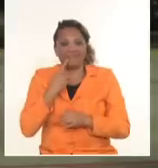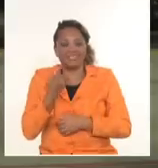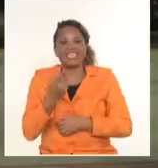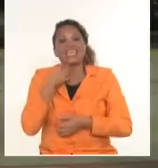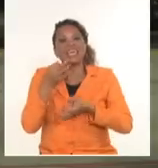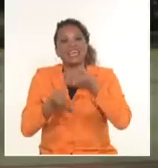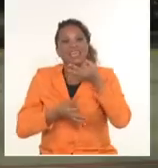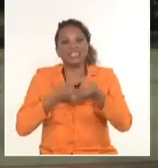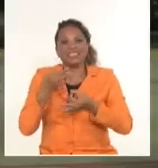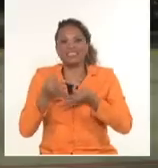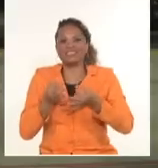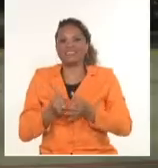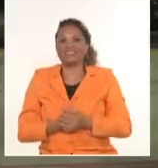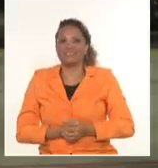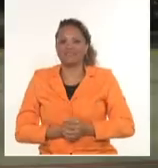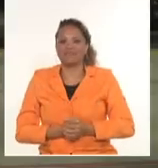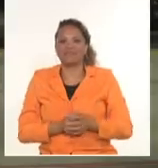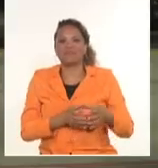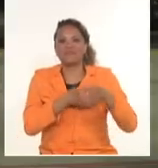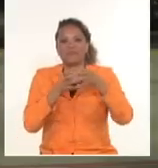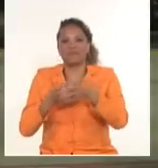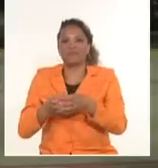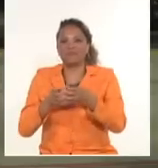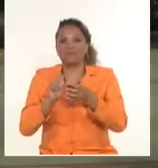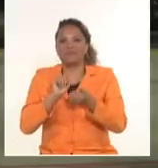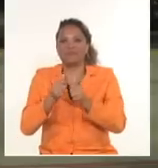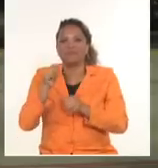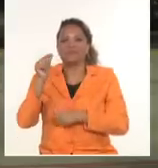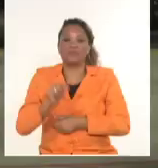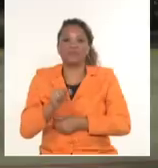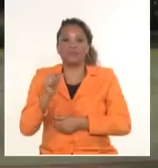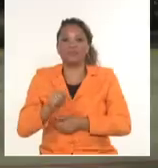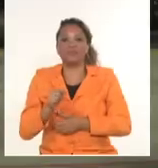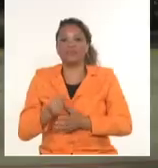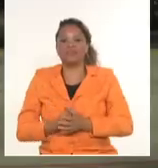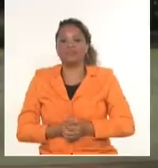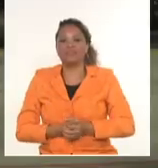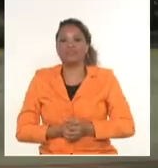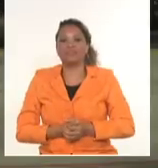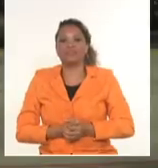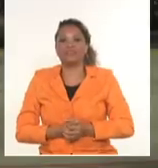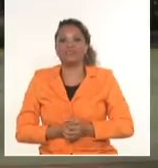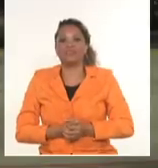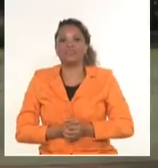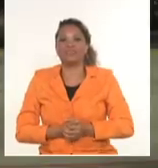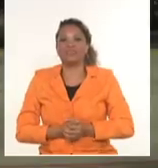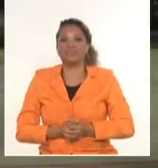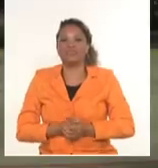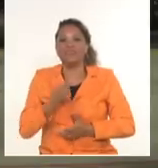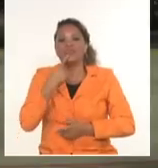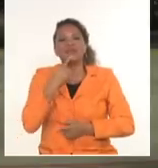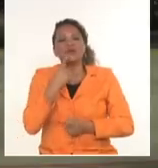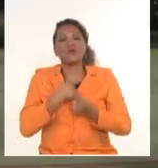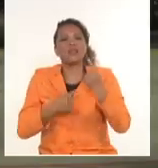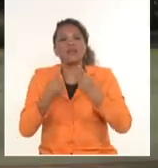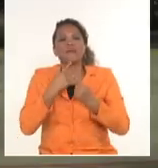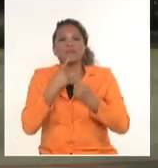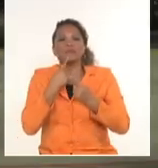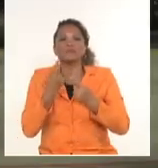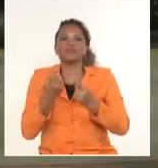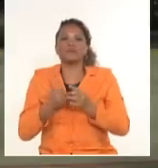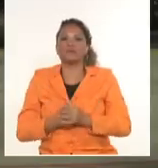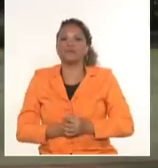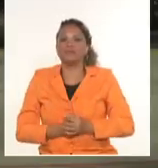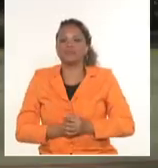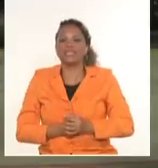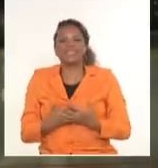que esto es una delegación, Lady, que también marcó pautas con atletas que se entregaron